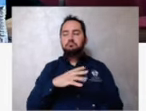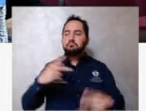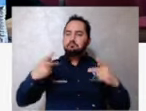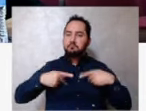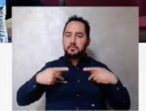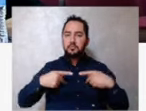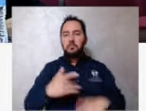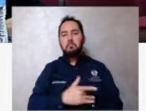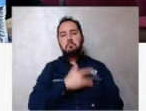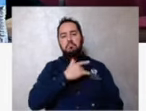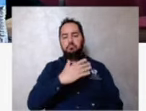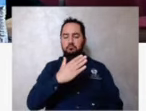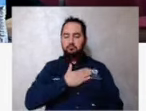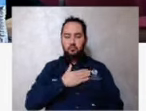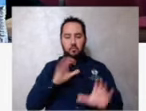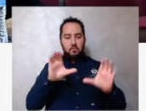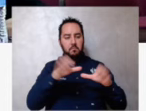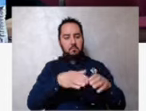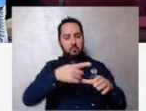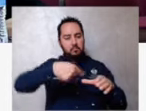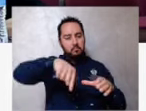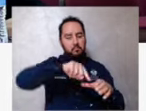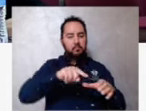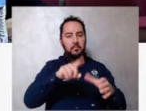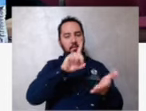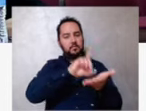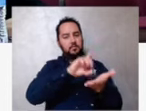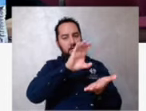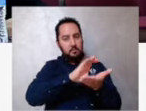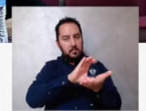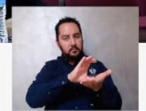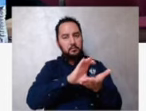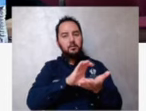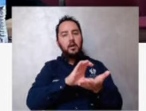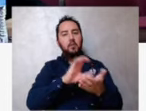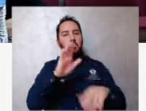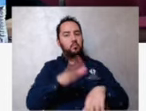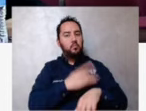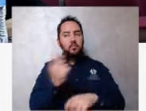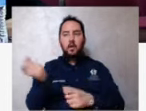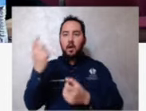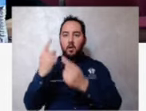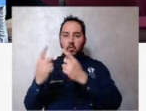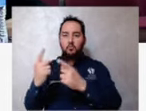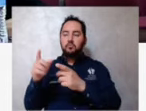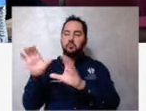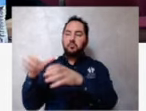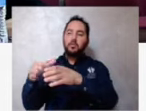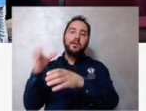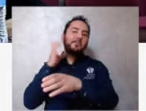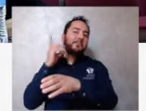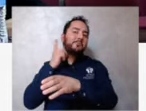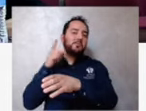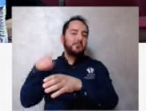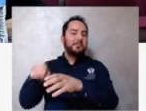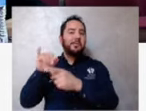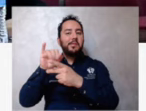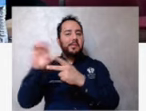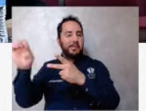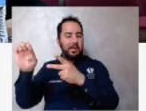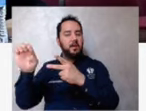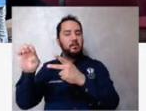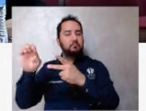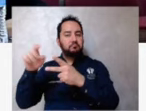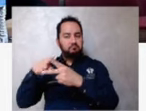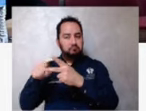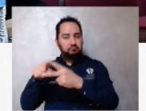se autoadscribe como parte de la comunidad de personas con discapacidad en contra de la omisión por parte del Congreso del Estado y del Instituto Estatal Electoral de